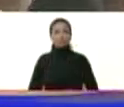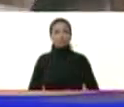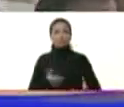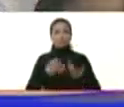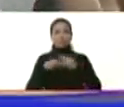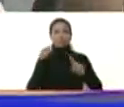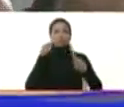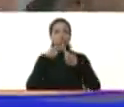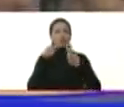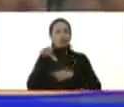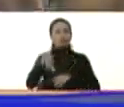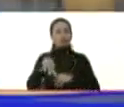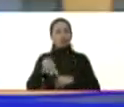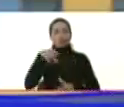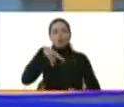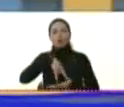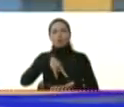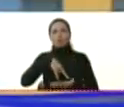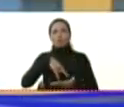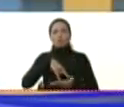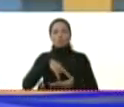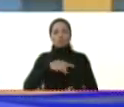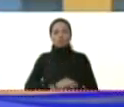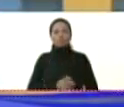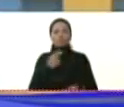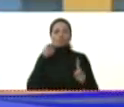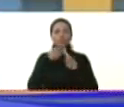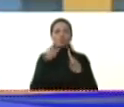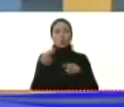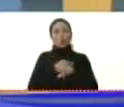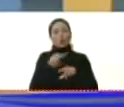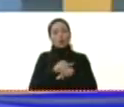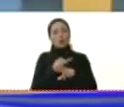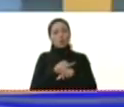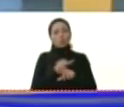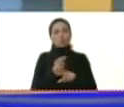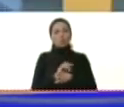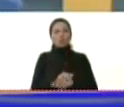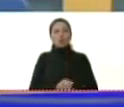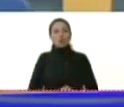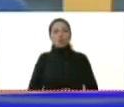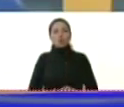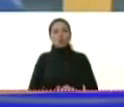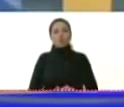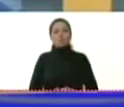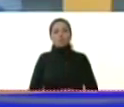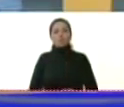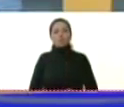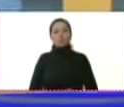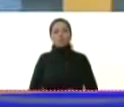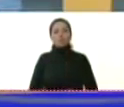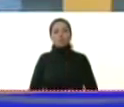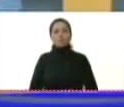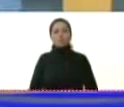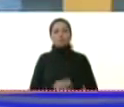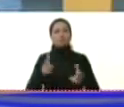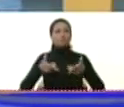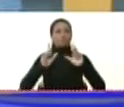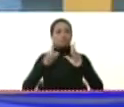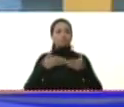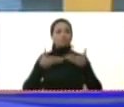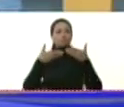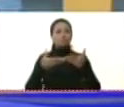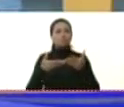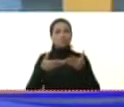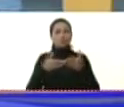Vámonos directo al estado Carabobo. Allá está el gobernador Rafael Lacaba, listo para entregar